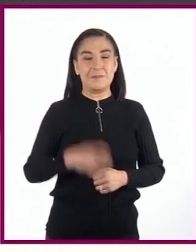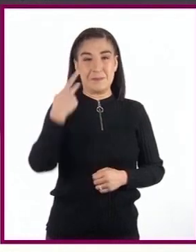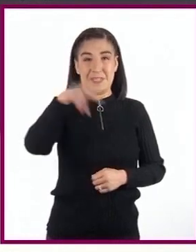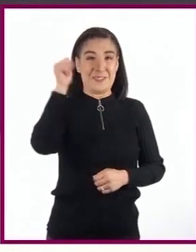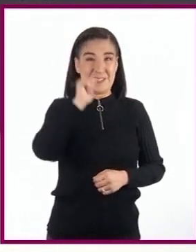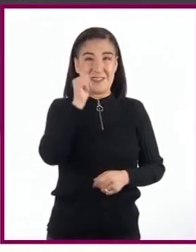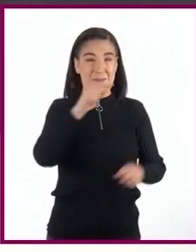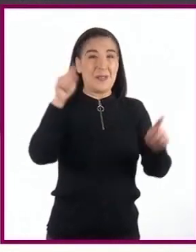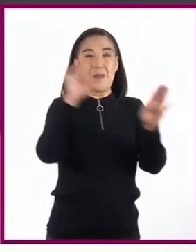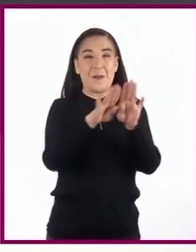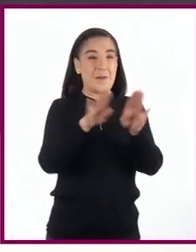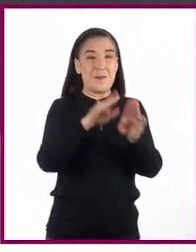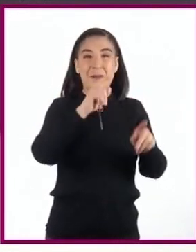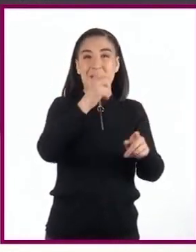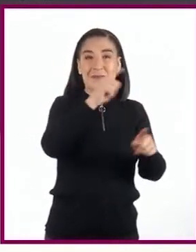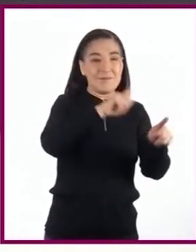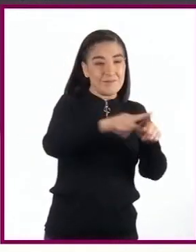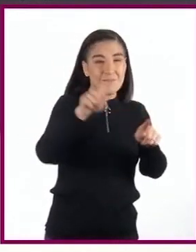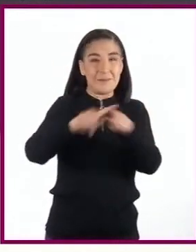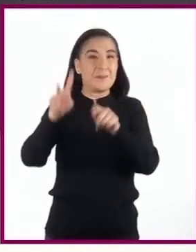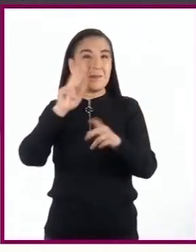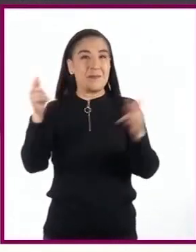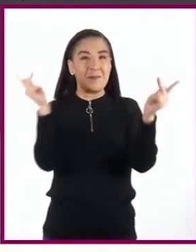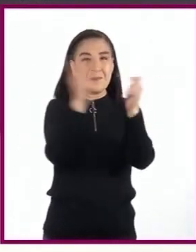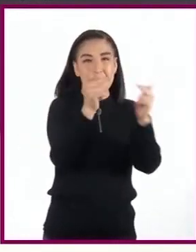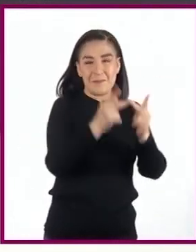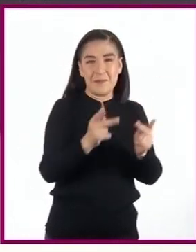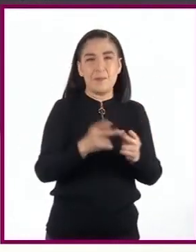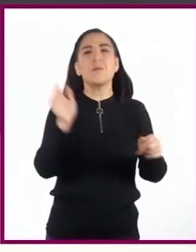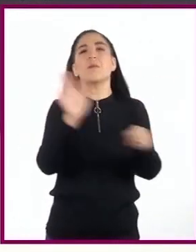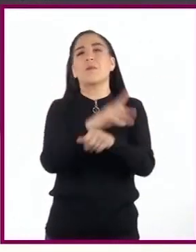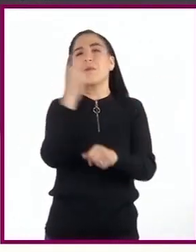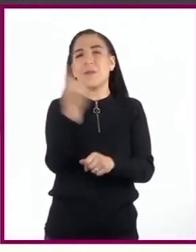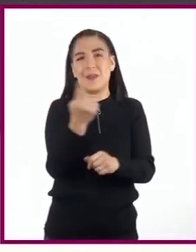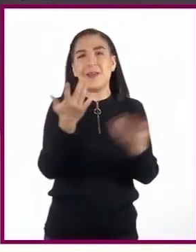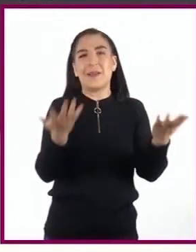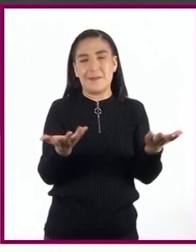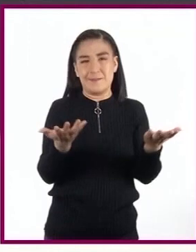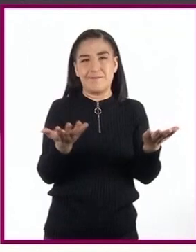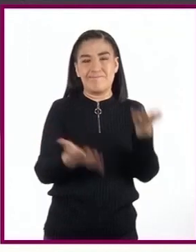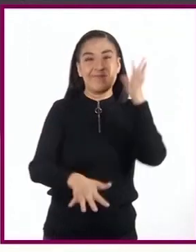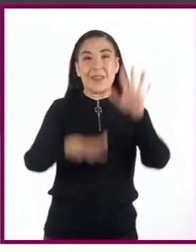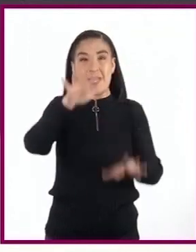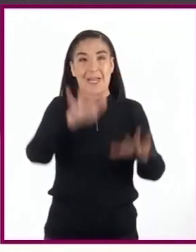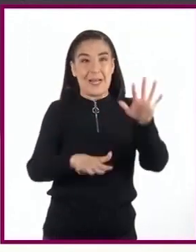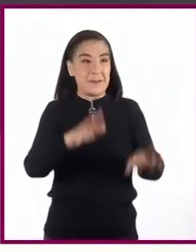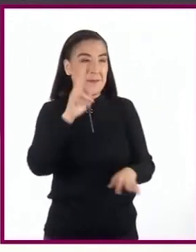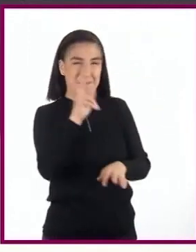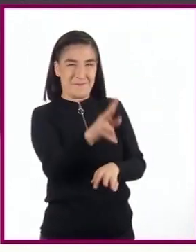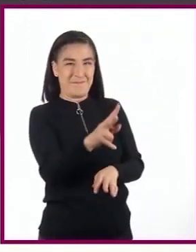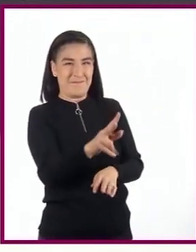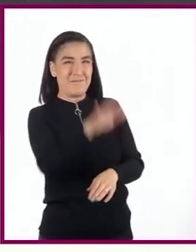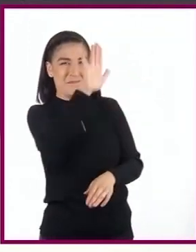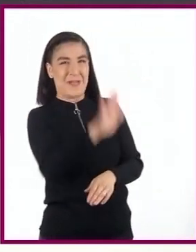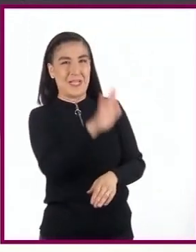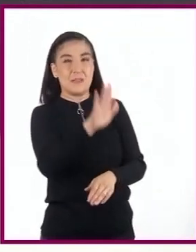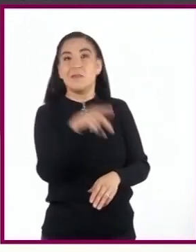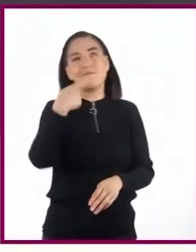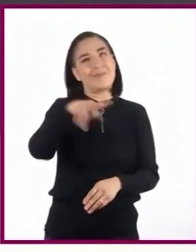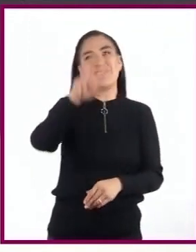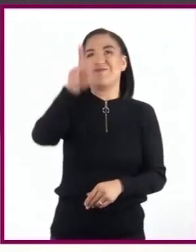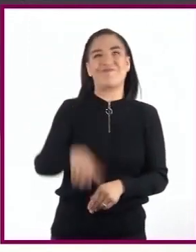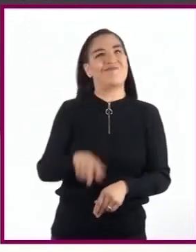sucede con todos los objetos que comparamos, porque en ocasiones se parecen, pero no son